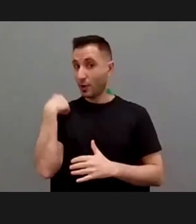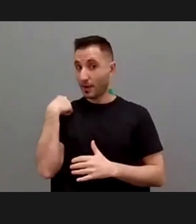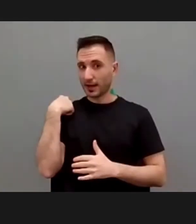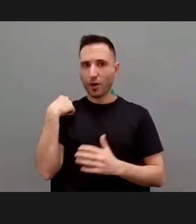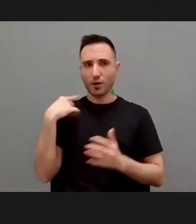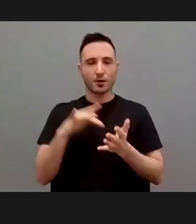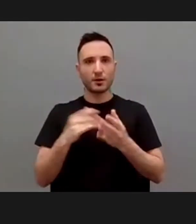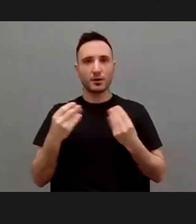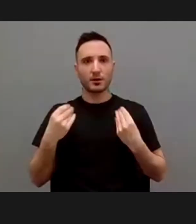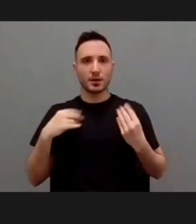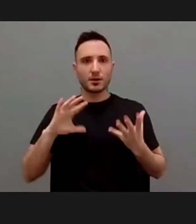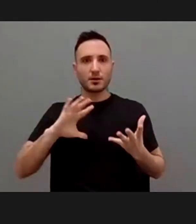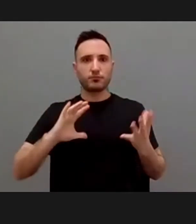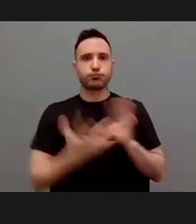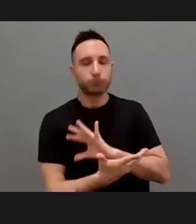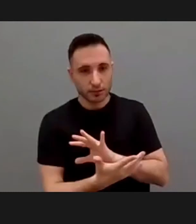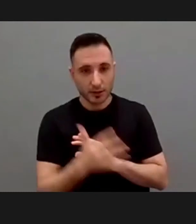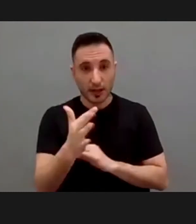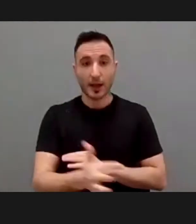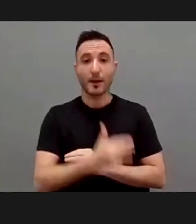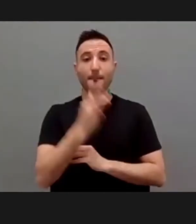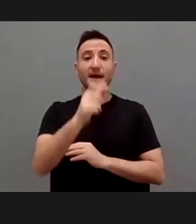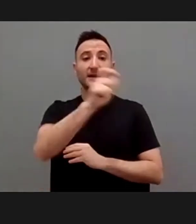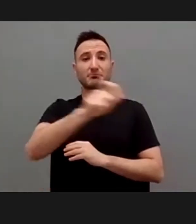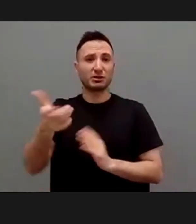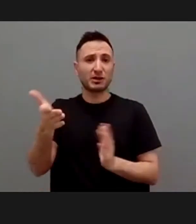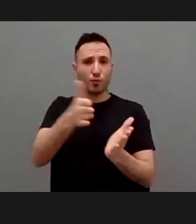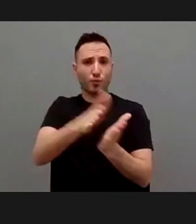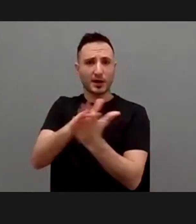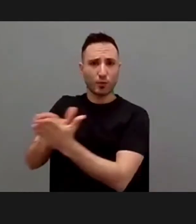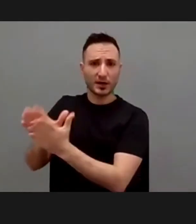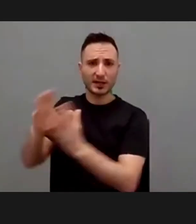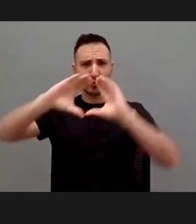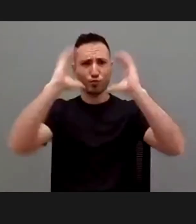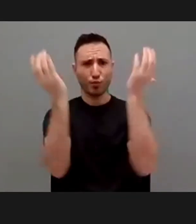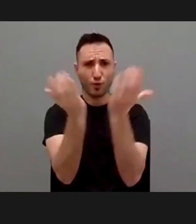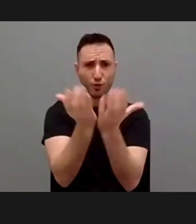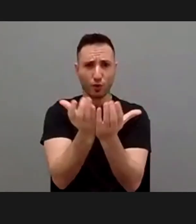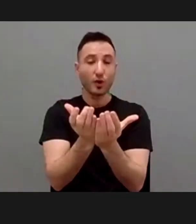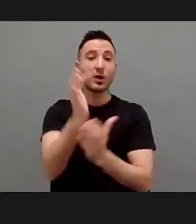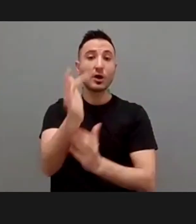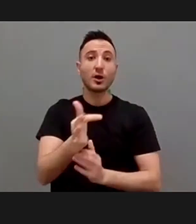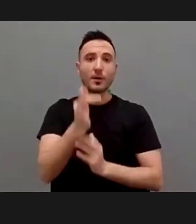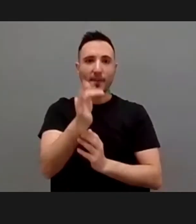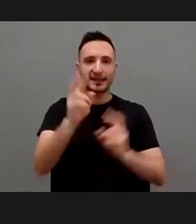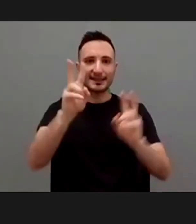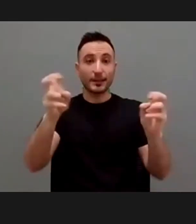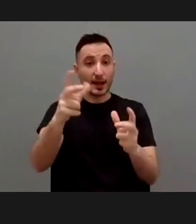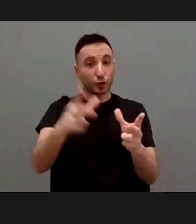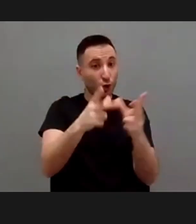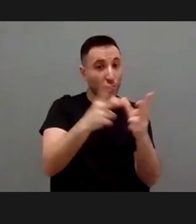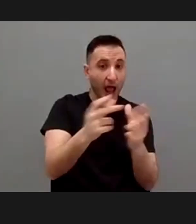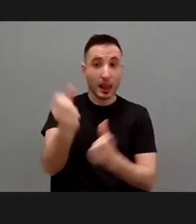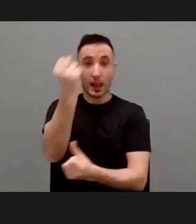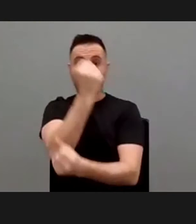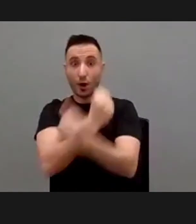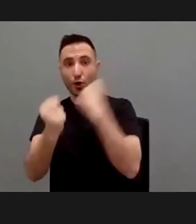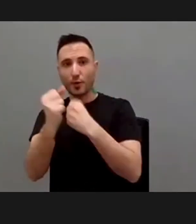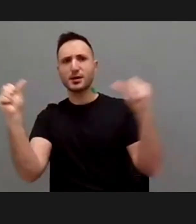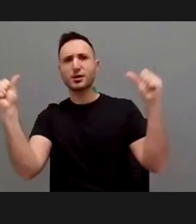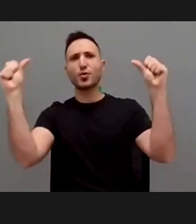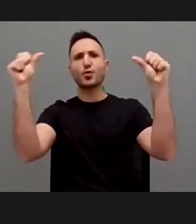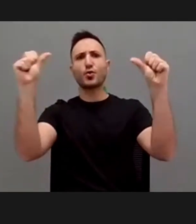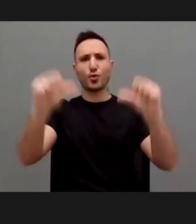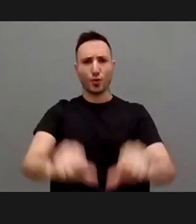de cientos de miles de vidas perdidas en todo el mundo, en el orden económico y social, las consecuencias en muchos casos son dramáticas.